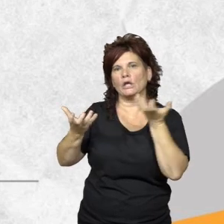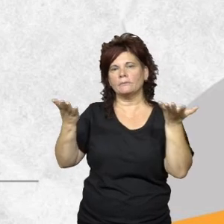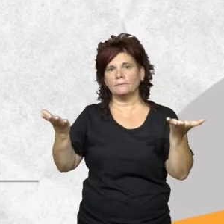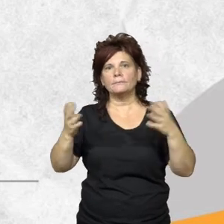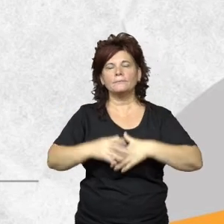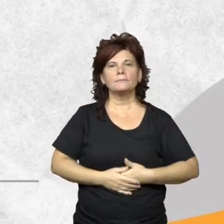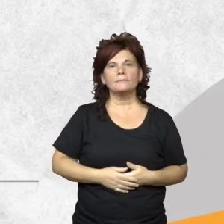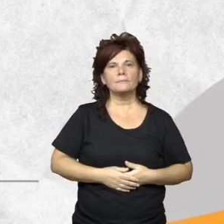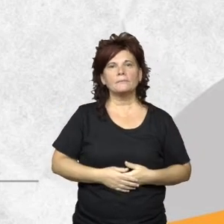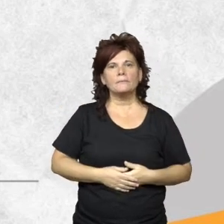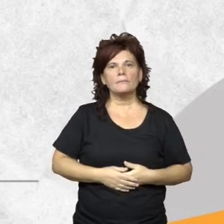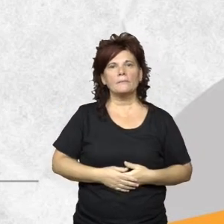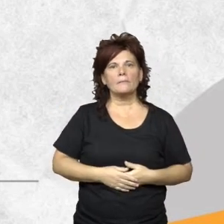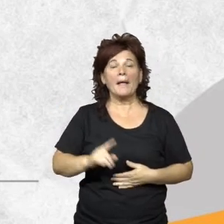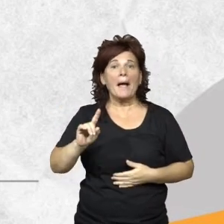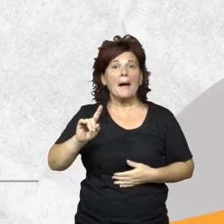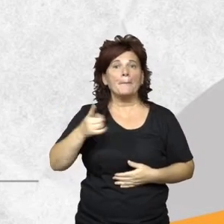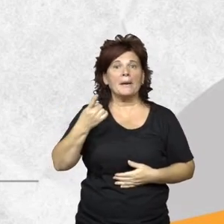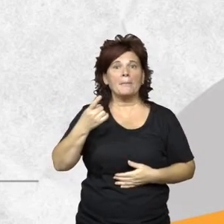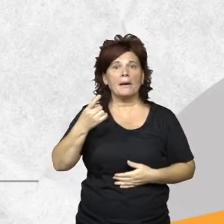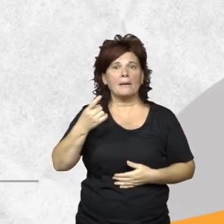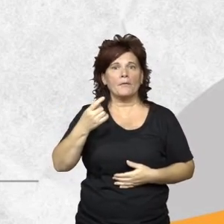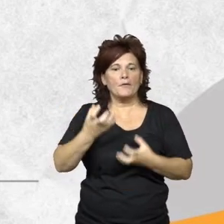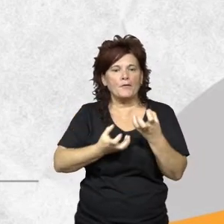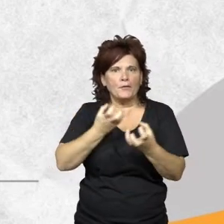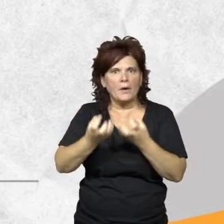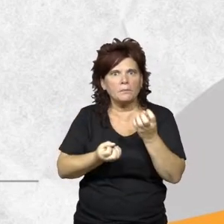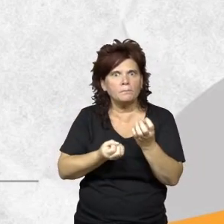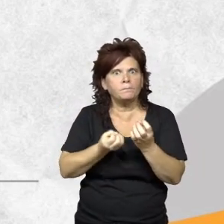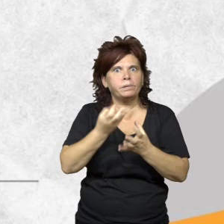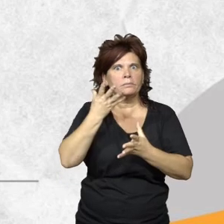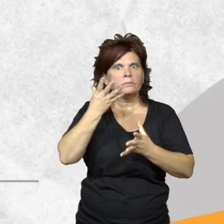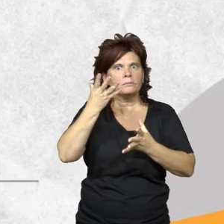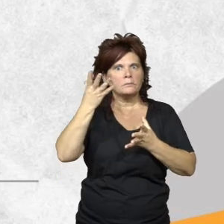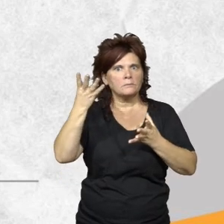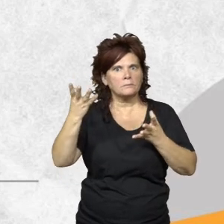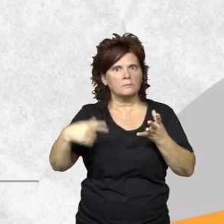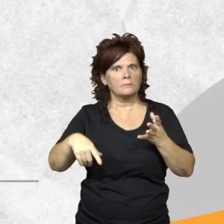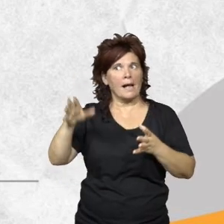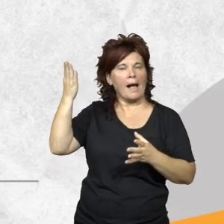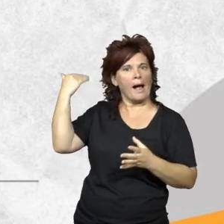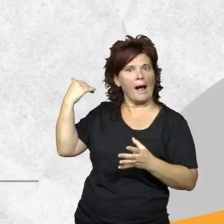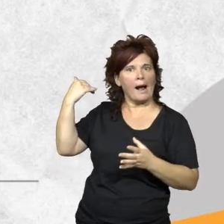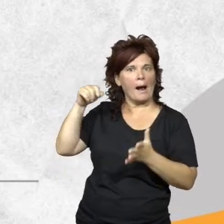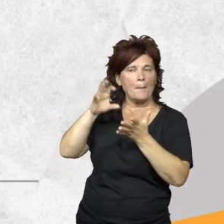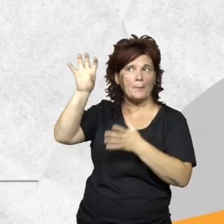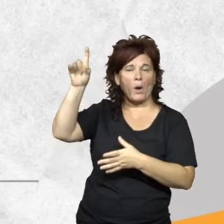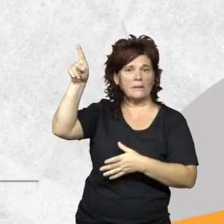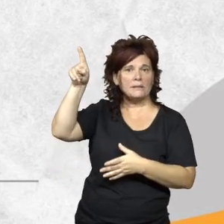lo que pasa es que ante la primera chispa o que allá también sucede mucho los incendios, ¿no?